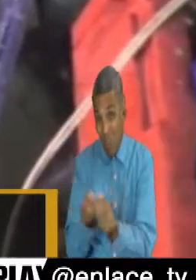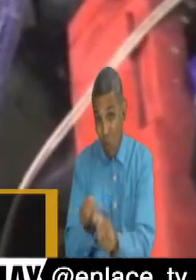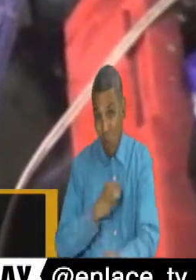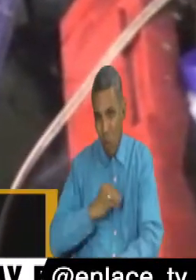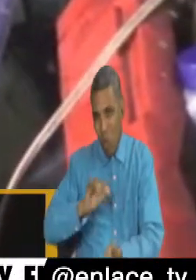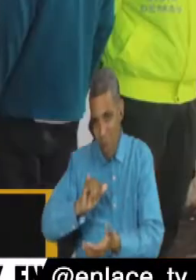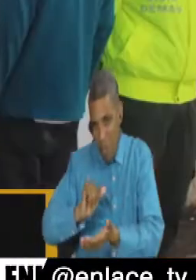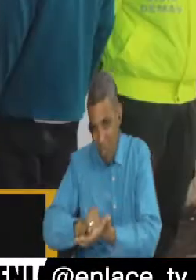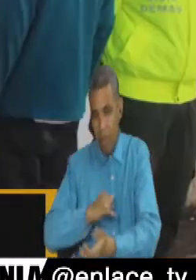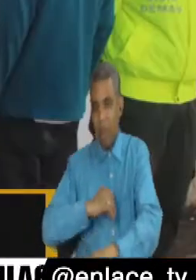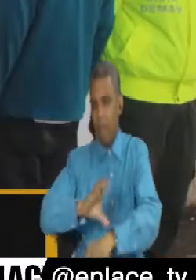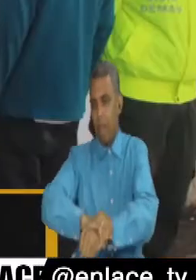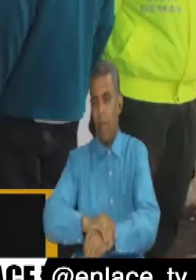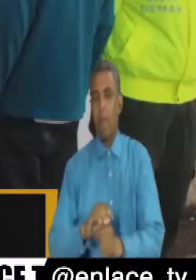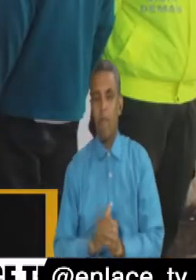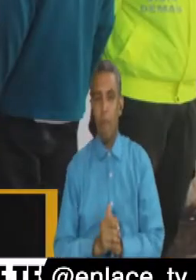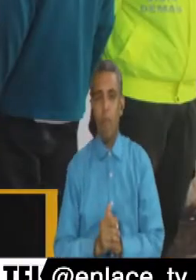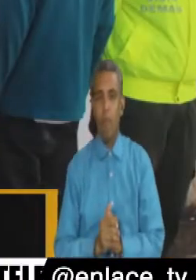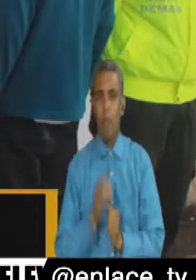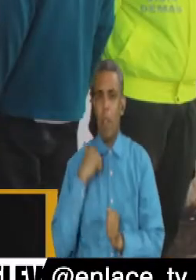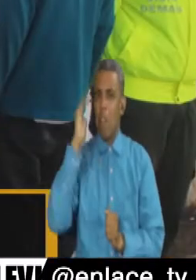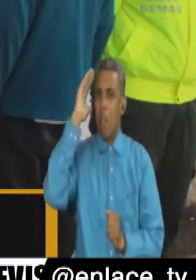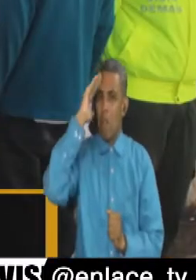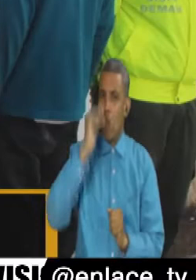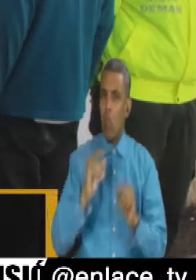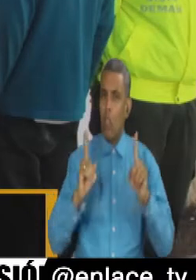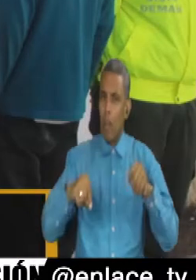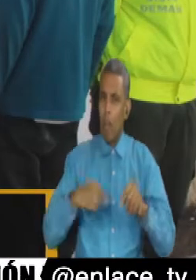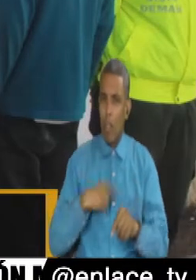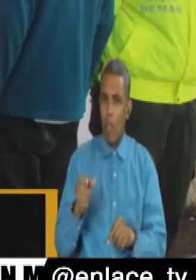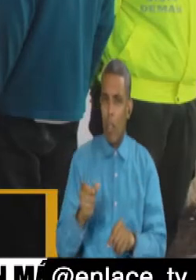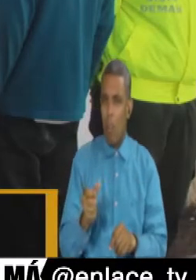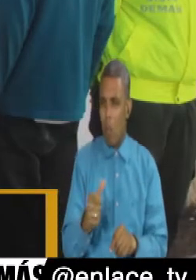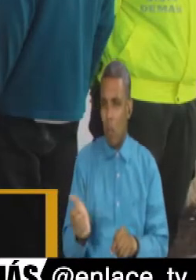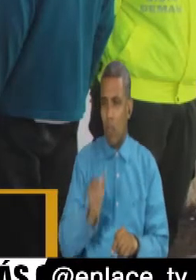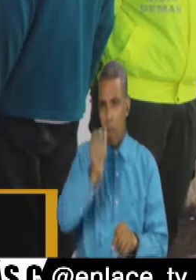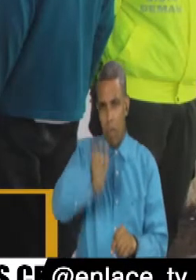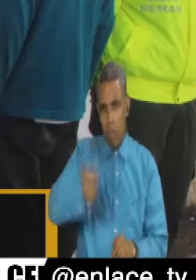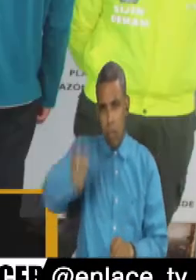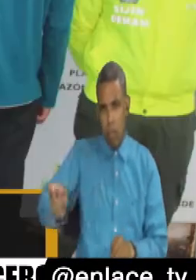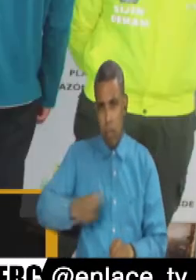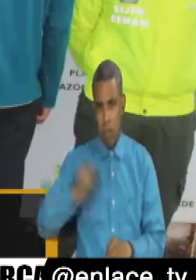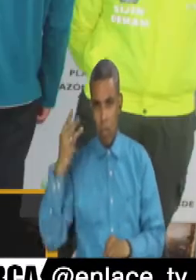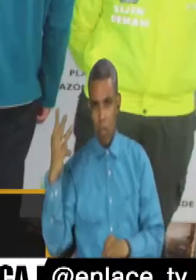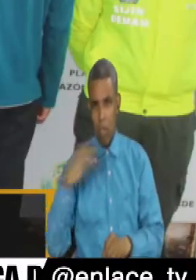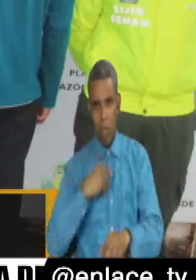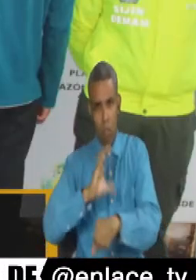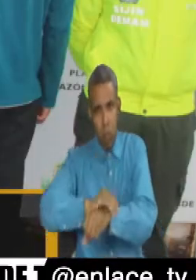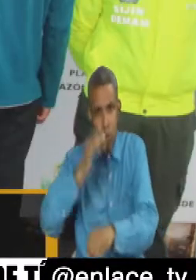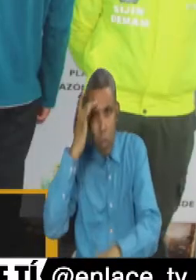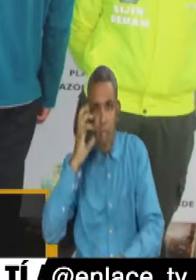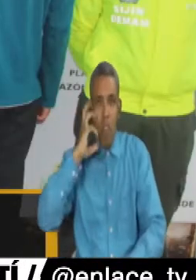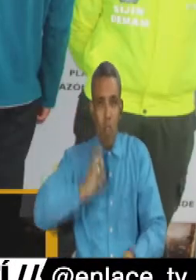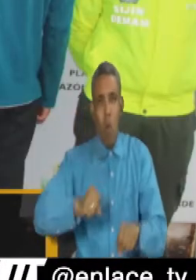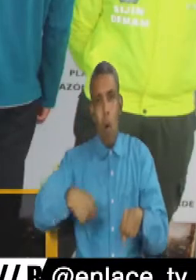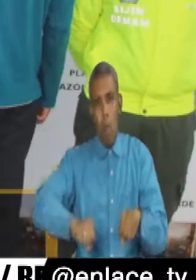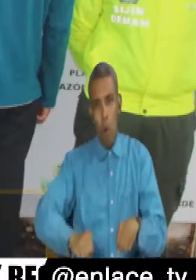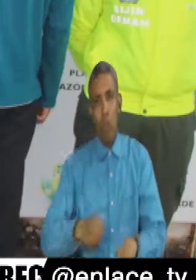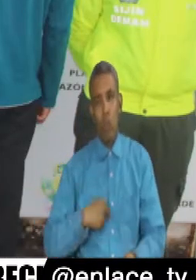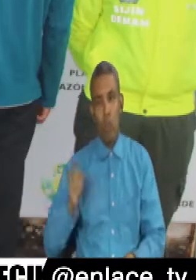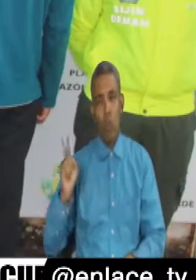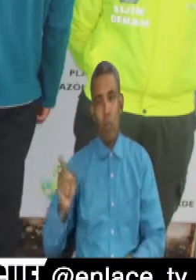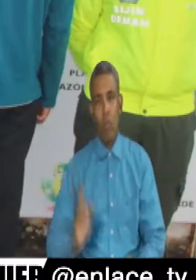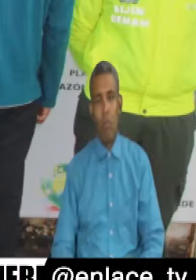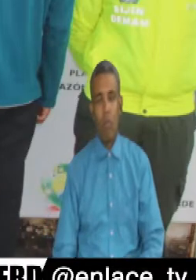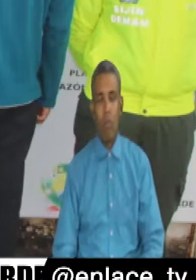de los resultados operacionales de la policía también fueron detenidas 3 personas en Barranca Bermeja sindicadas del robo a motocicletas por la modalidad de